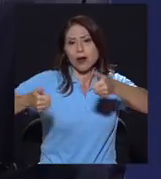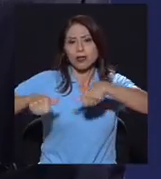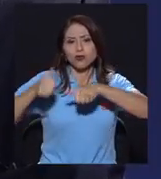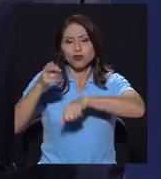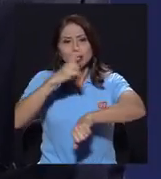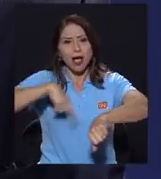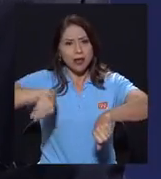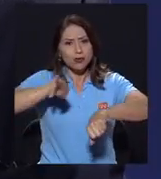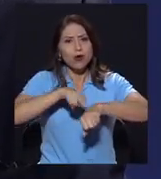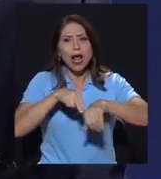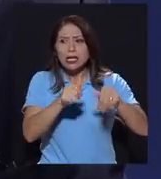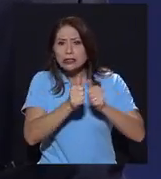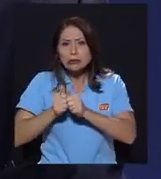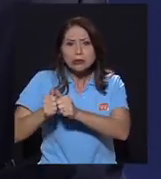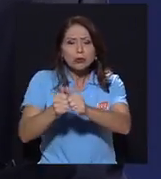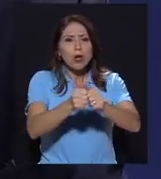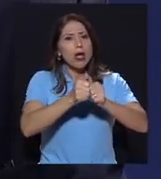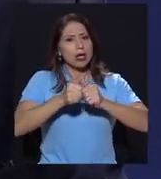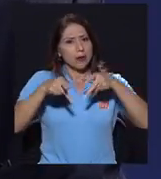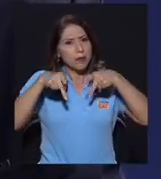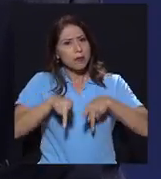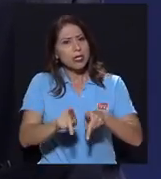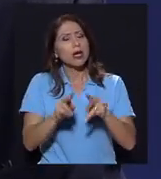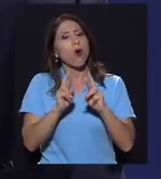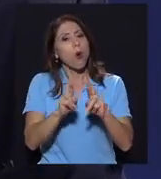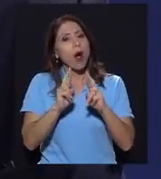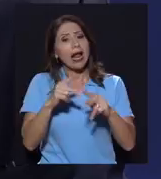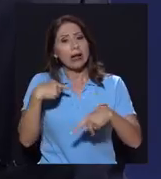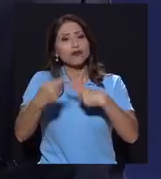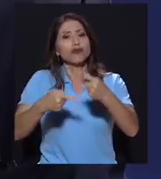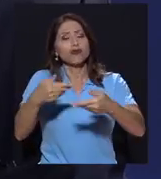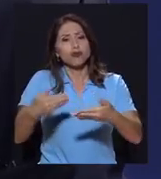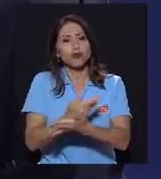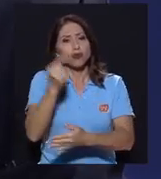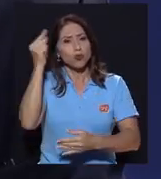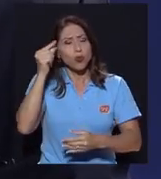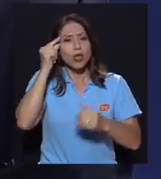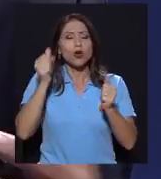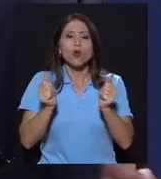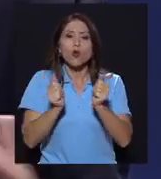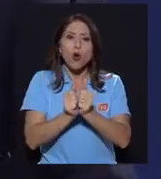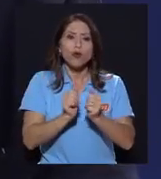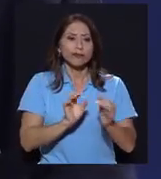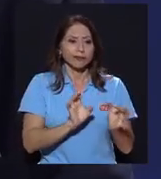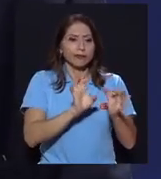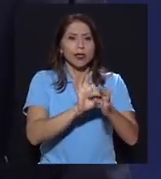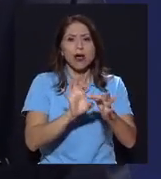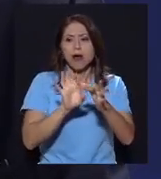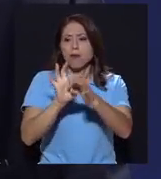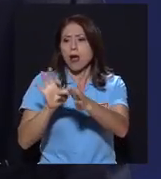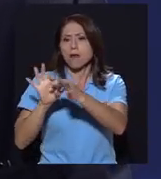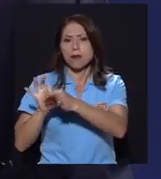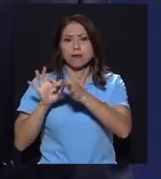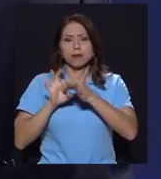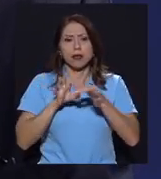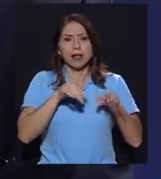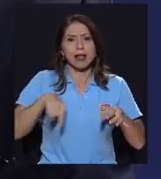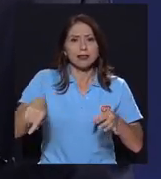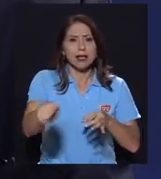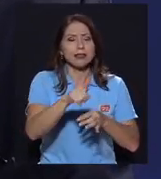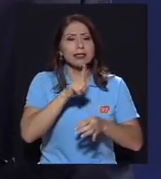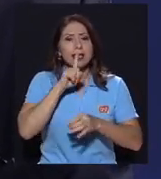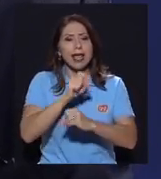acuerdos que nos permitan ojalá llegar a un nuevo gobierno y alianzas que garanticen más allá